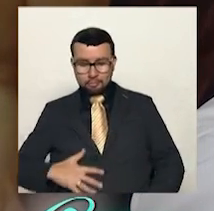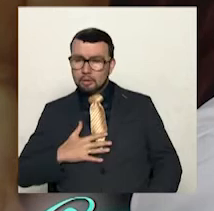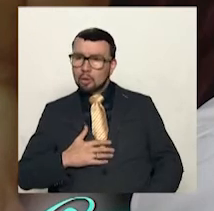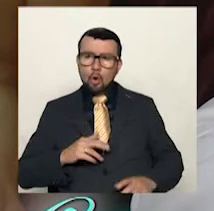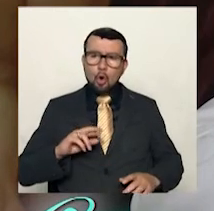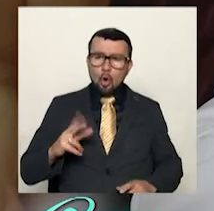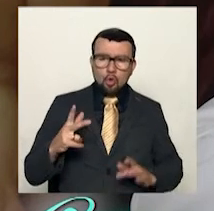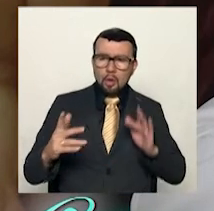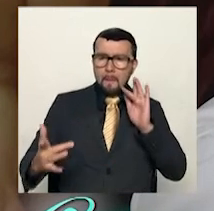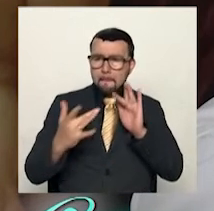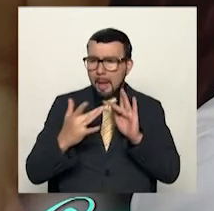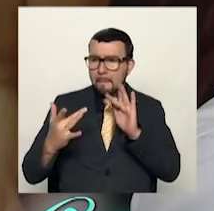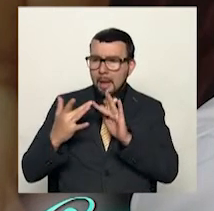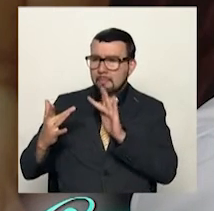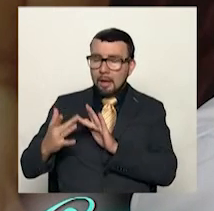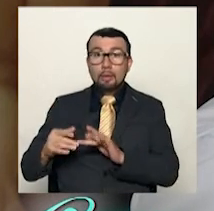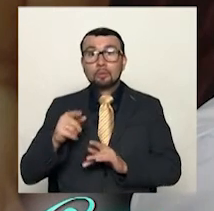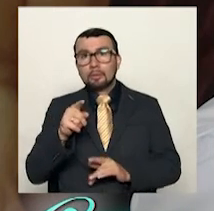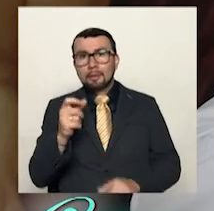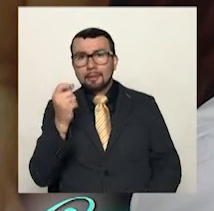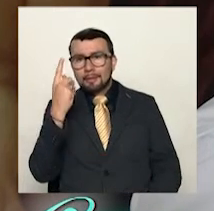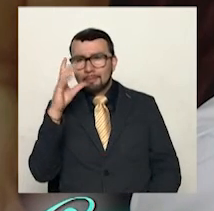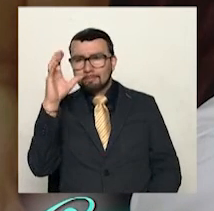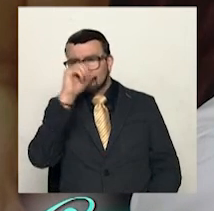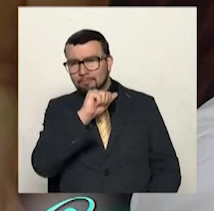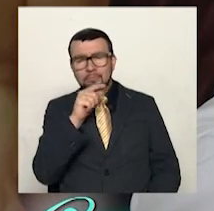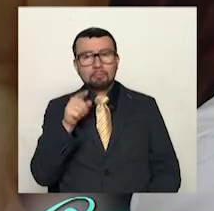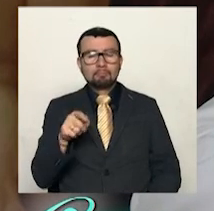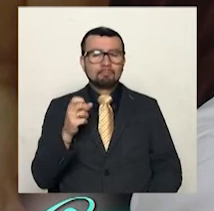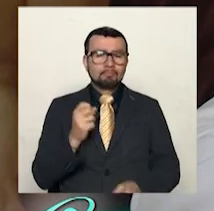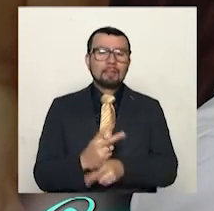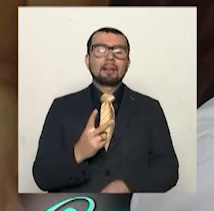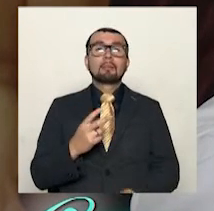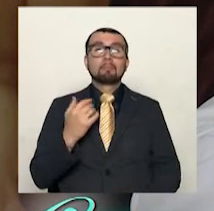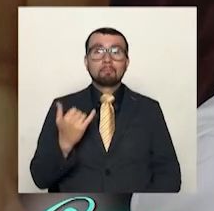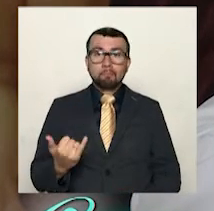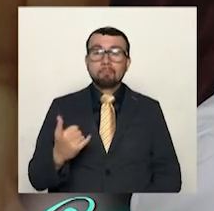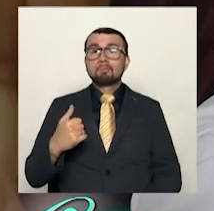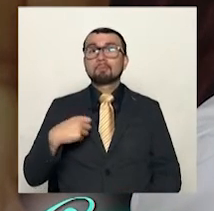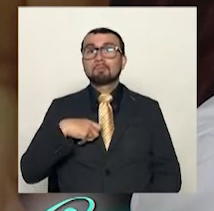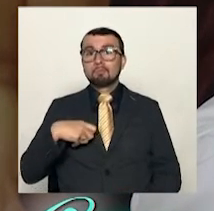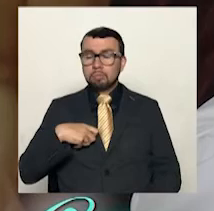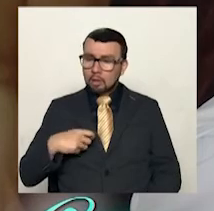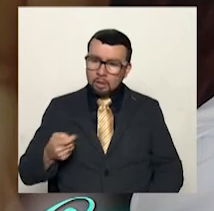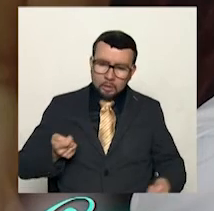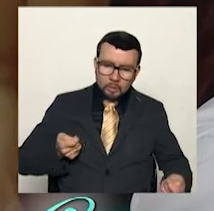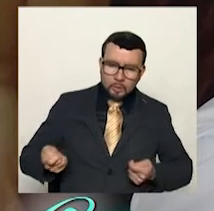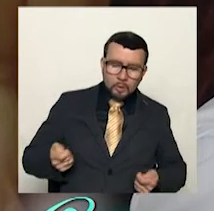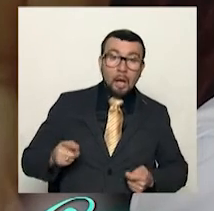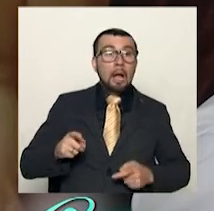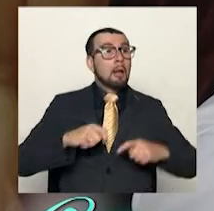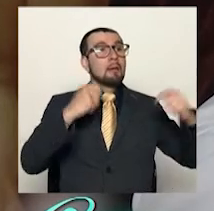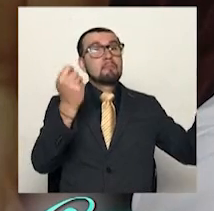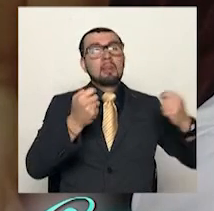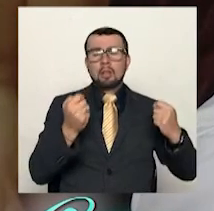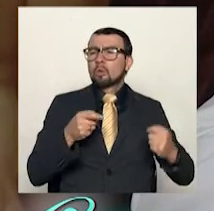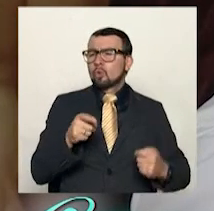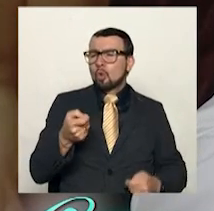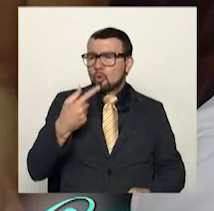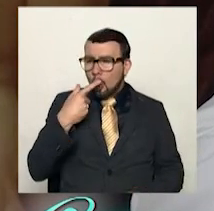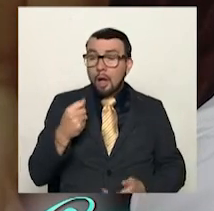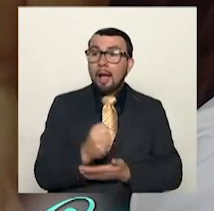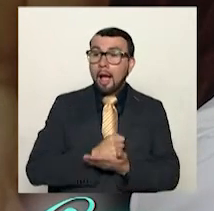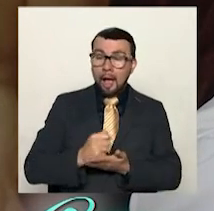otros sistemas, para que entiendan ustedes el peligro tan grande que sacar un comercial y decir, tome